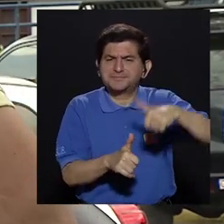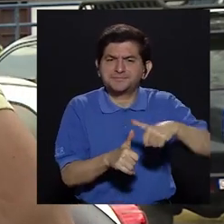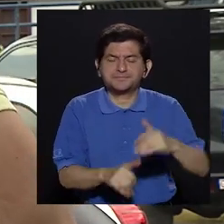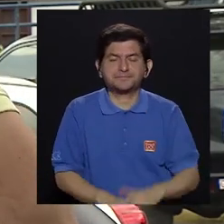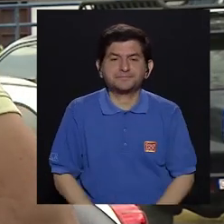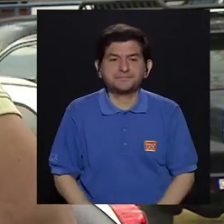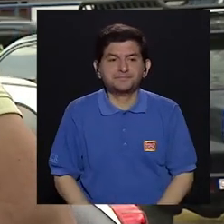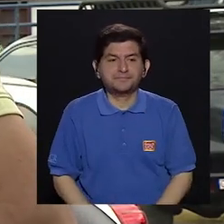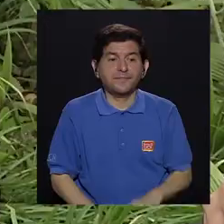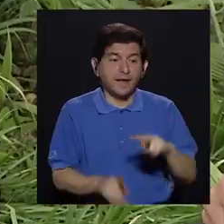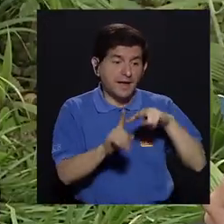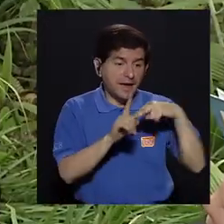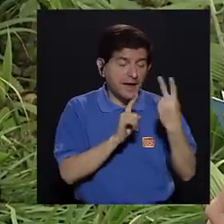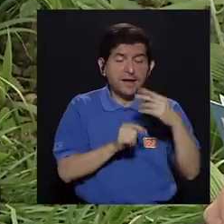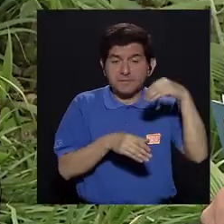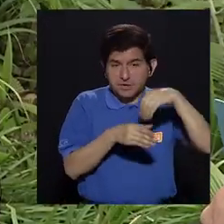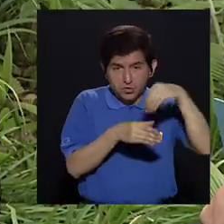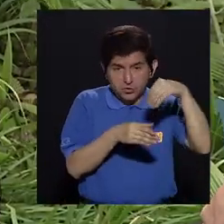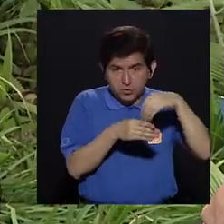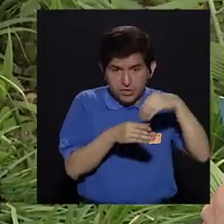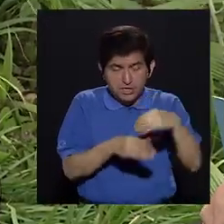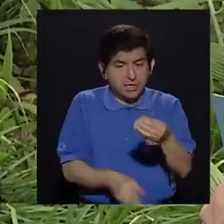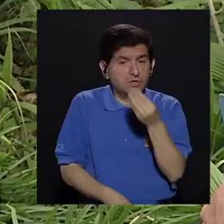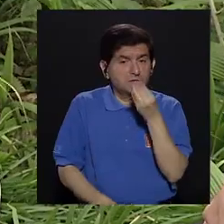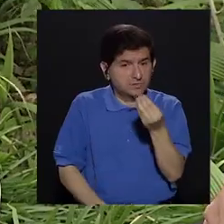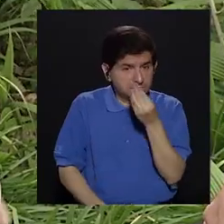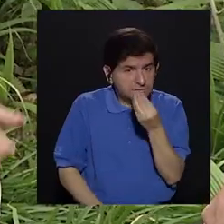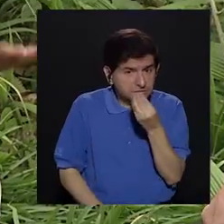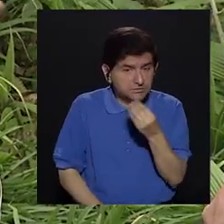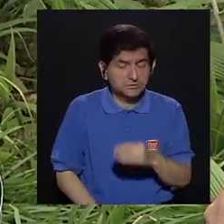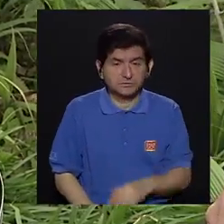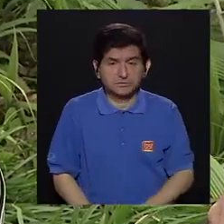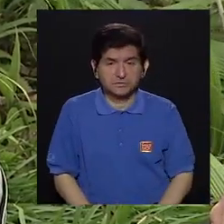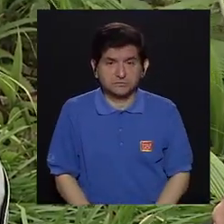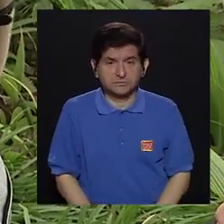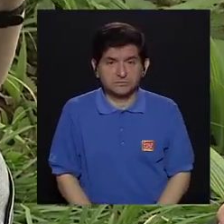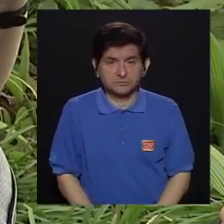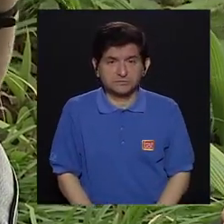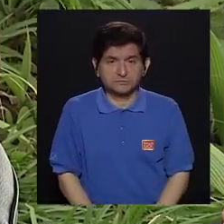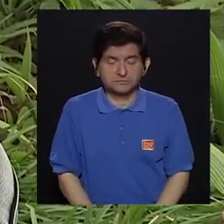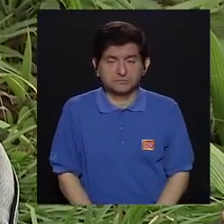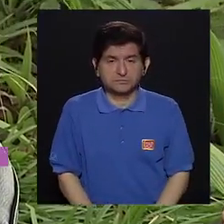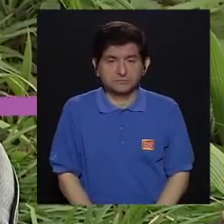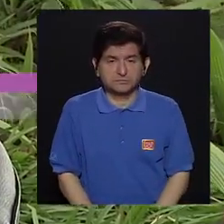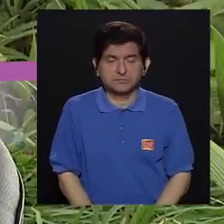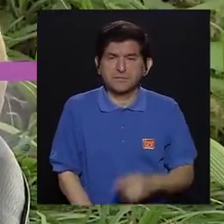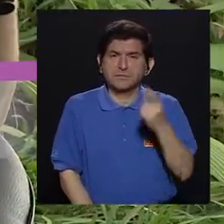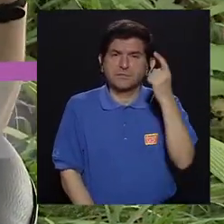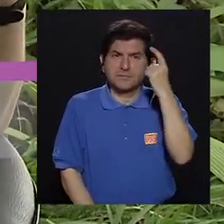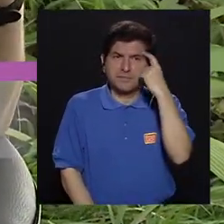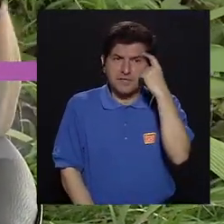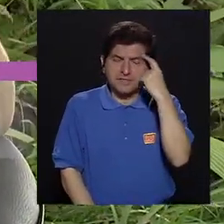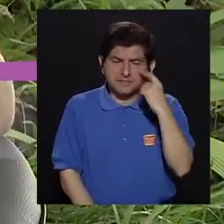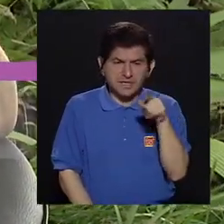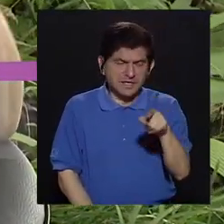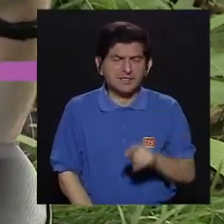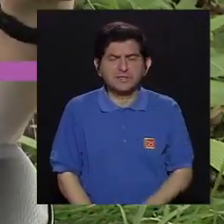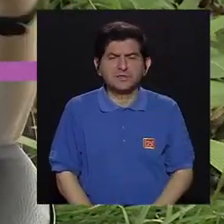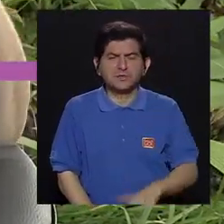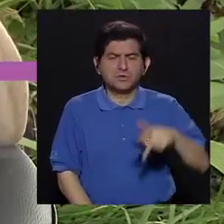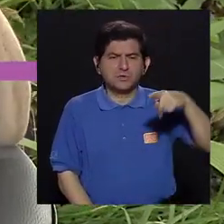cuenta. Desde el punto de vista nutricional, digamos, del contenido